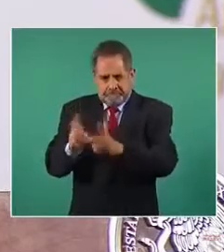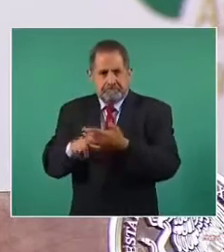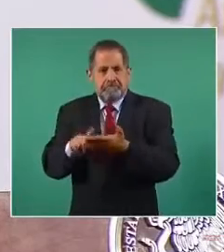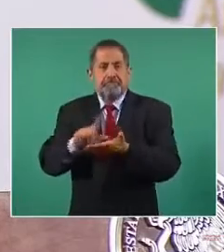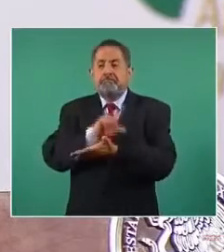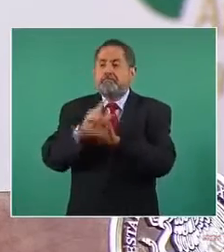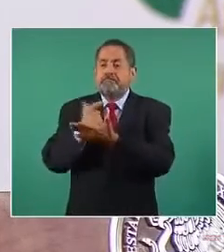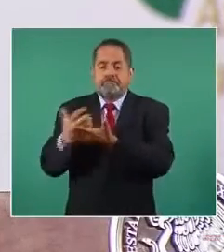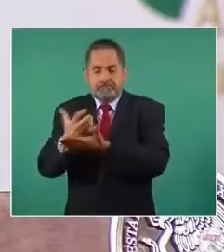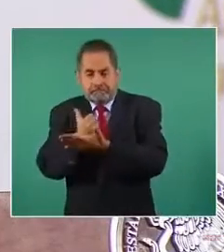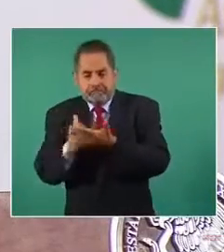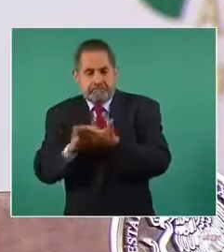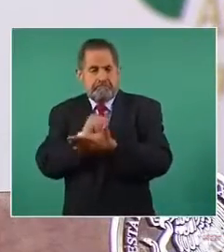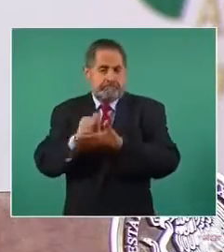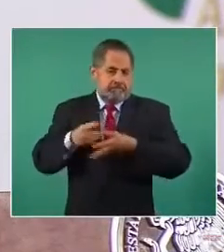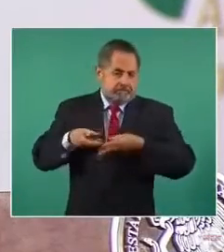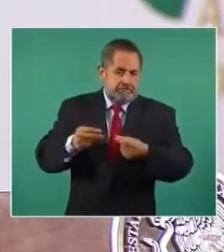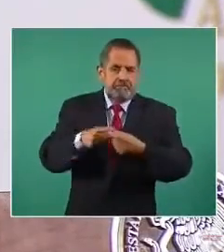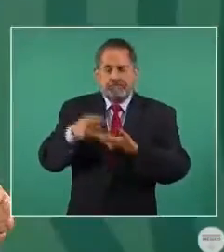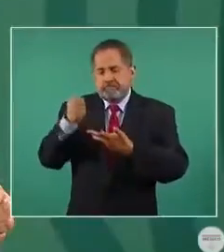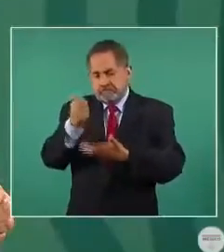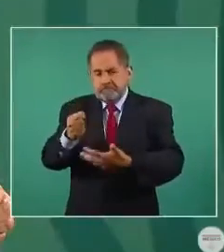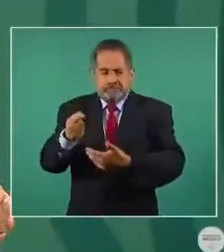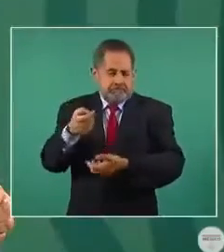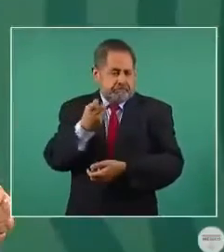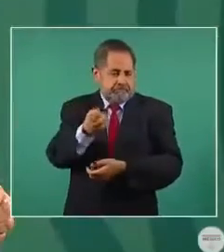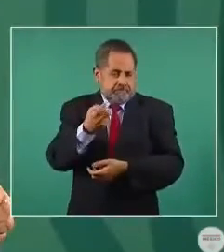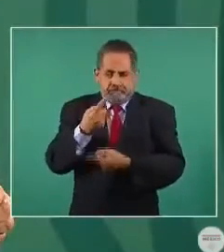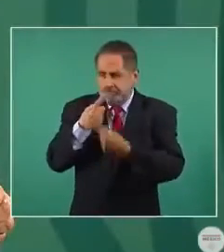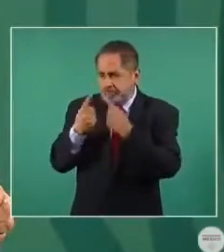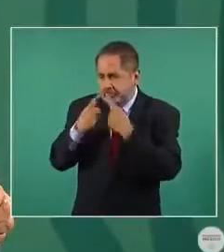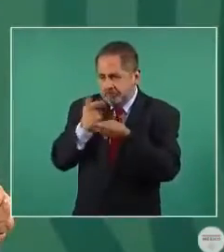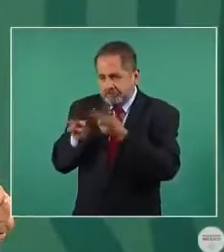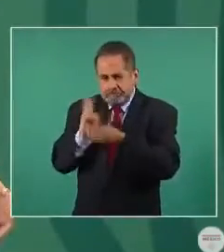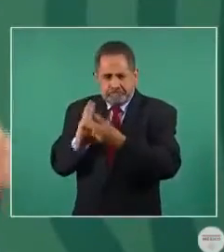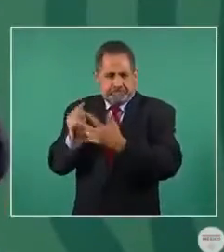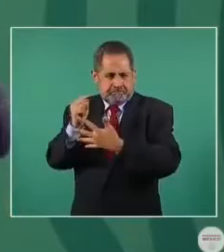de ingresos, presupuesto.